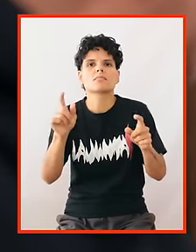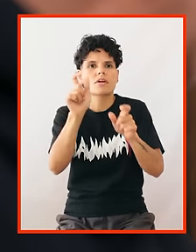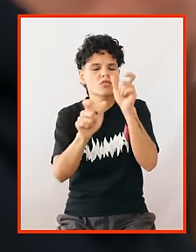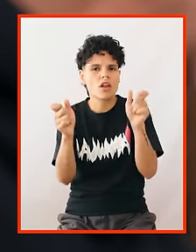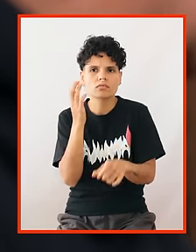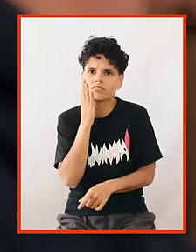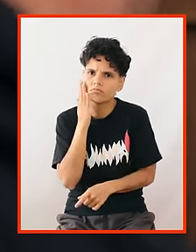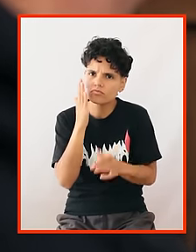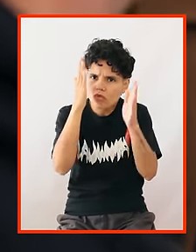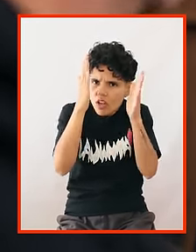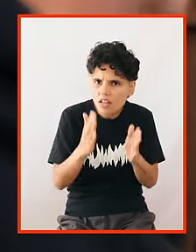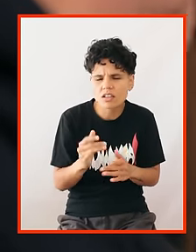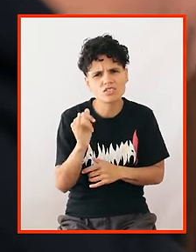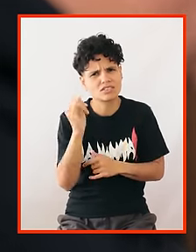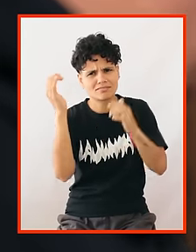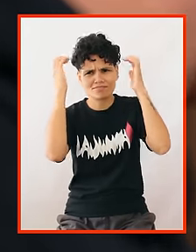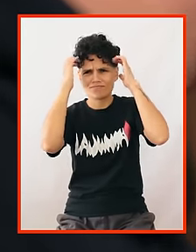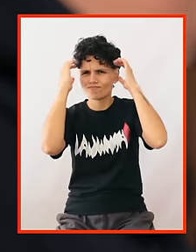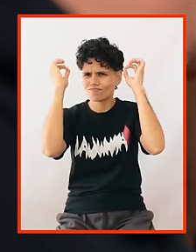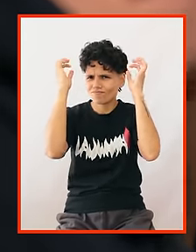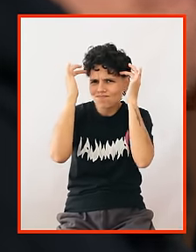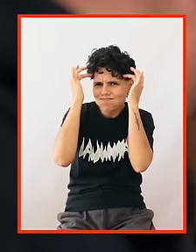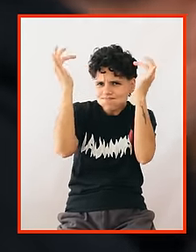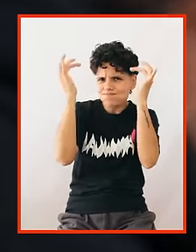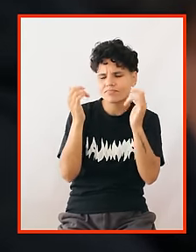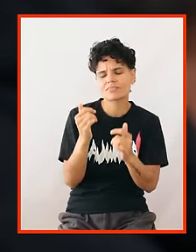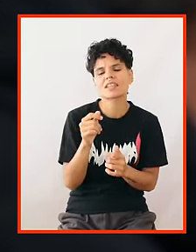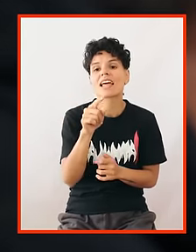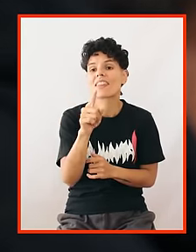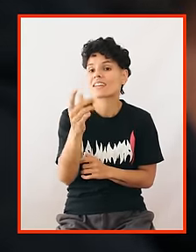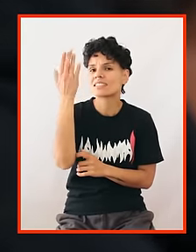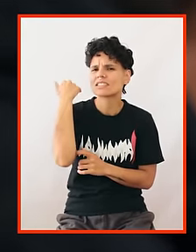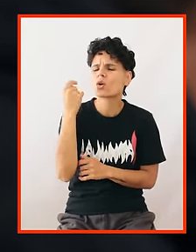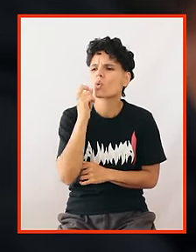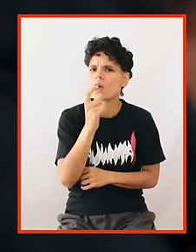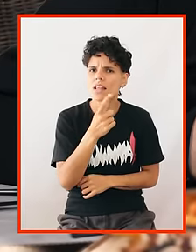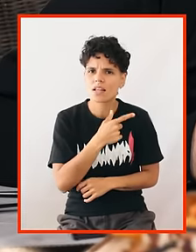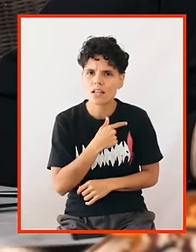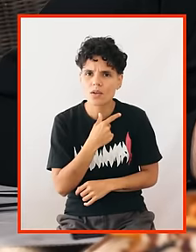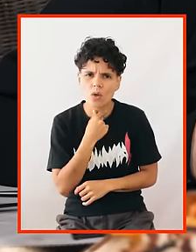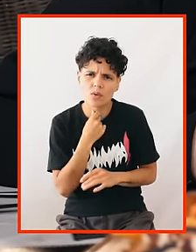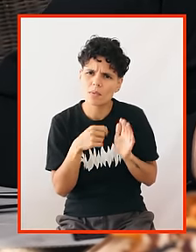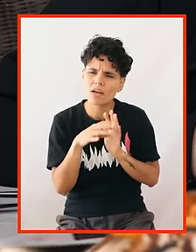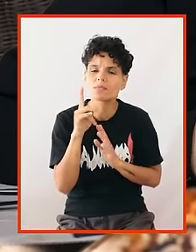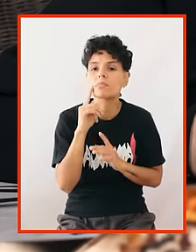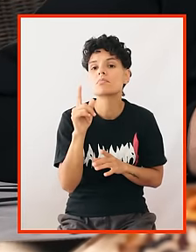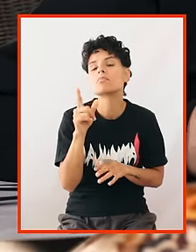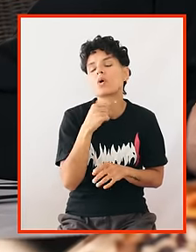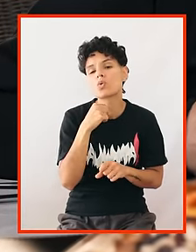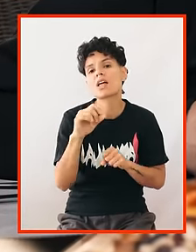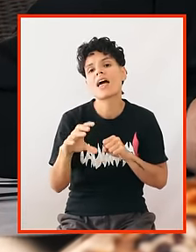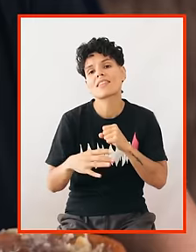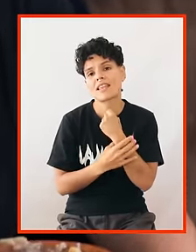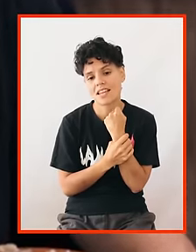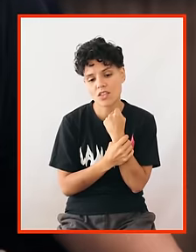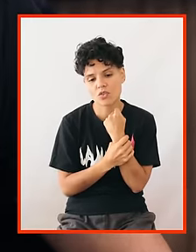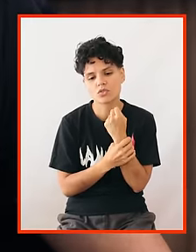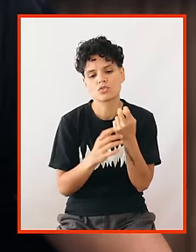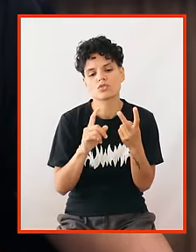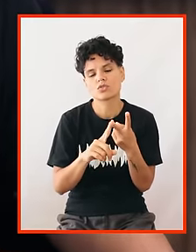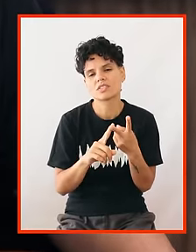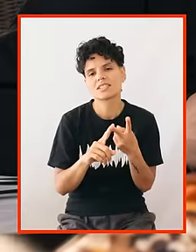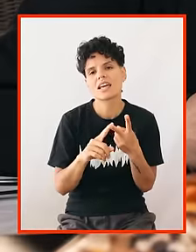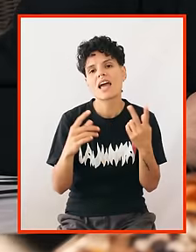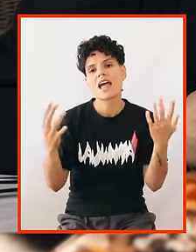Cabeza hasta el día de hoy. ¿De qué canción te gusta ese disco? ¿La que más te gusta ese disco? El Detenido. ¿Detenido? ¿A ti? Entre mis